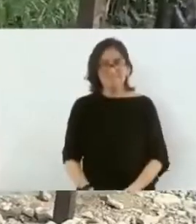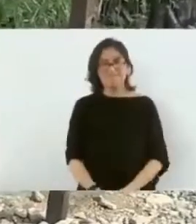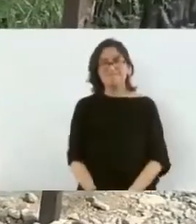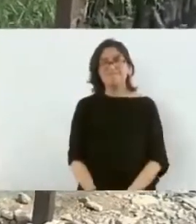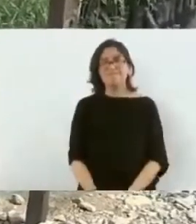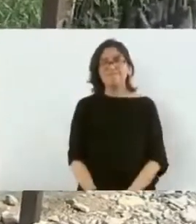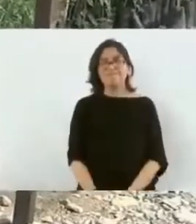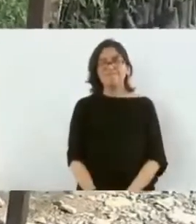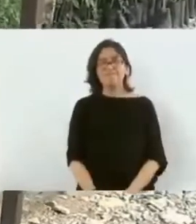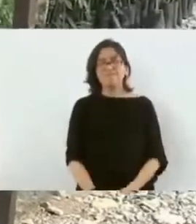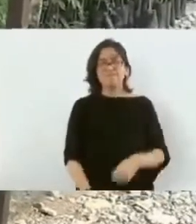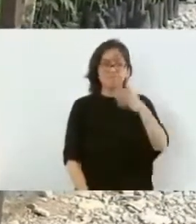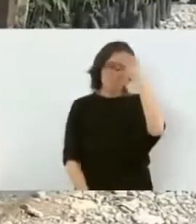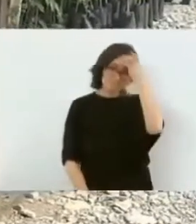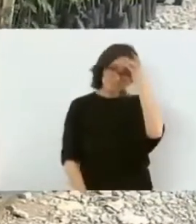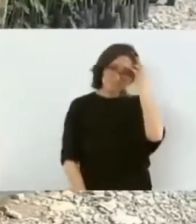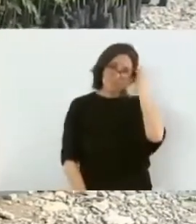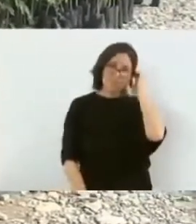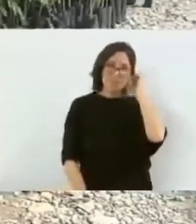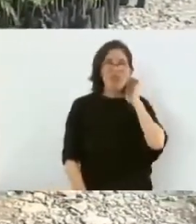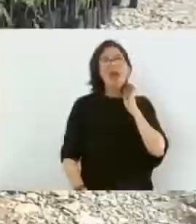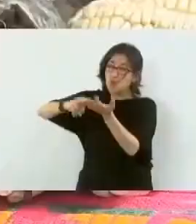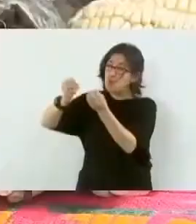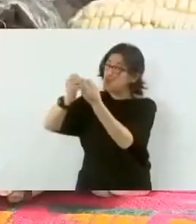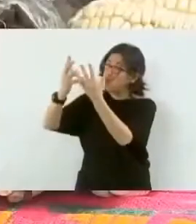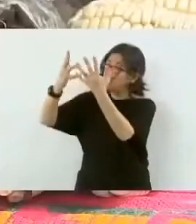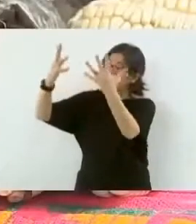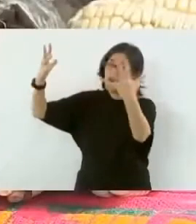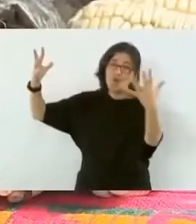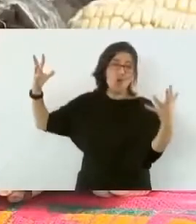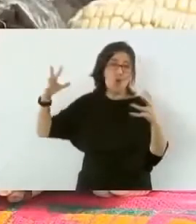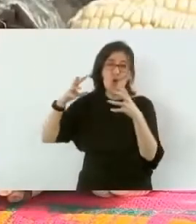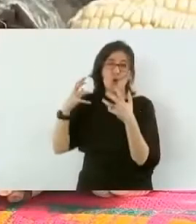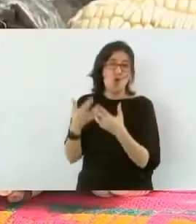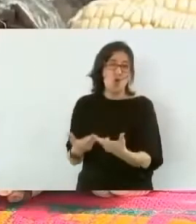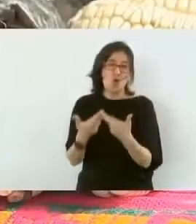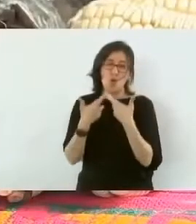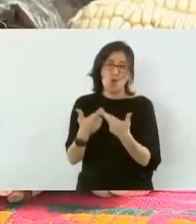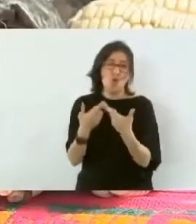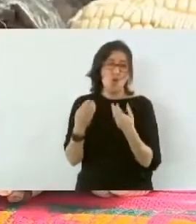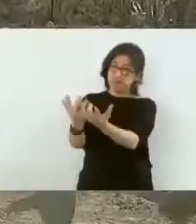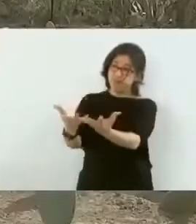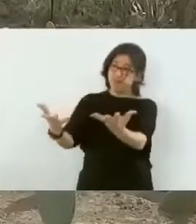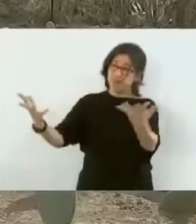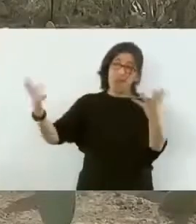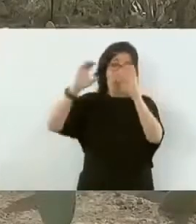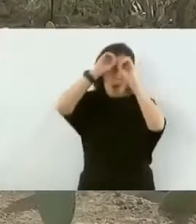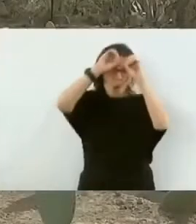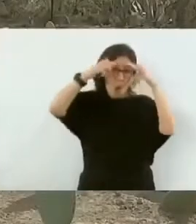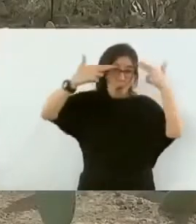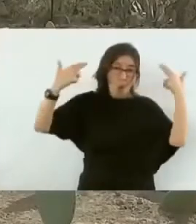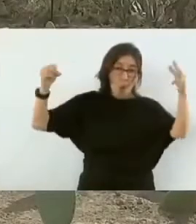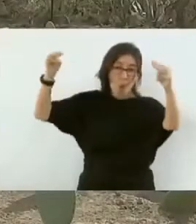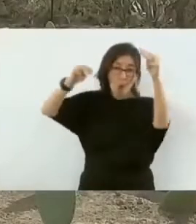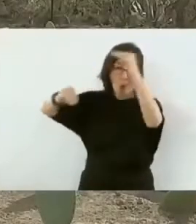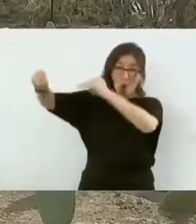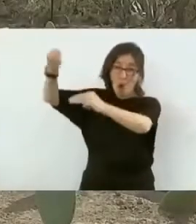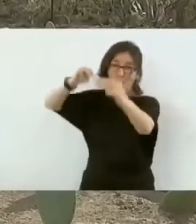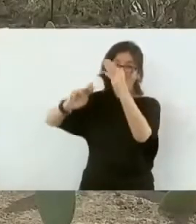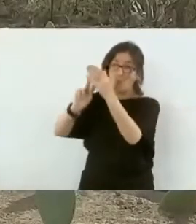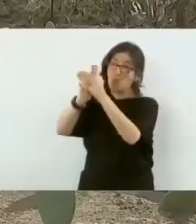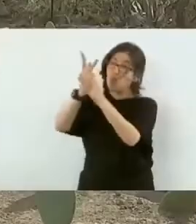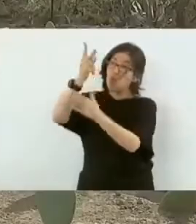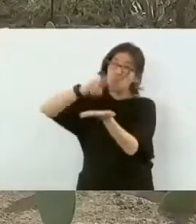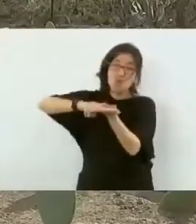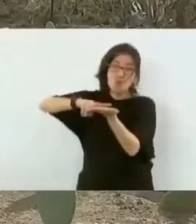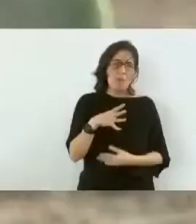mayor cantidad está en la Huasteca, por razones obvias. Hay pobreza,